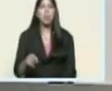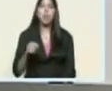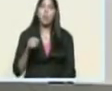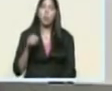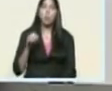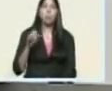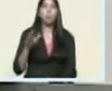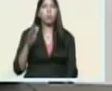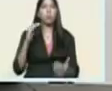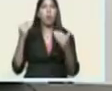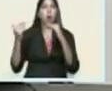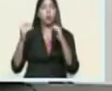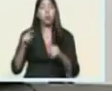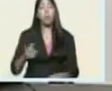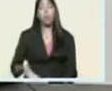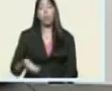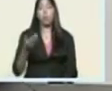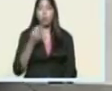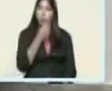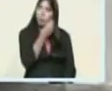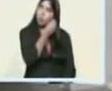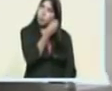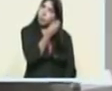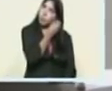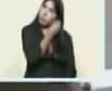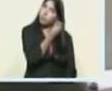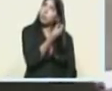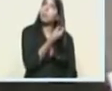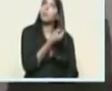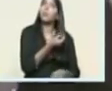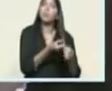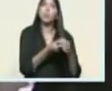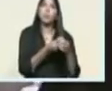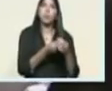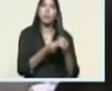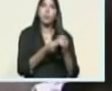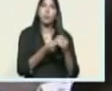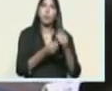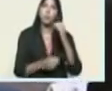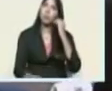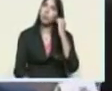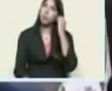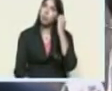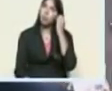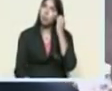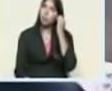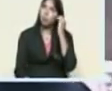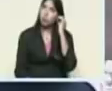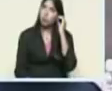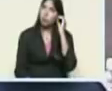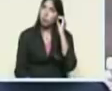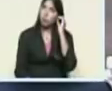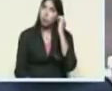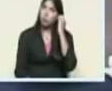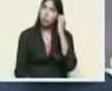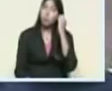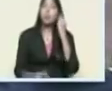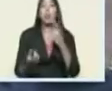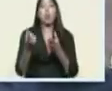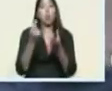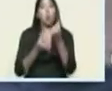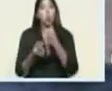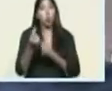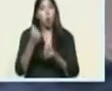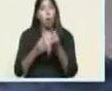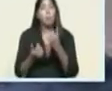espiritual, y decía que era lo fundamental. La dimensión del socialismo en lo económico, el nuevo modelo